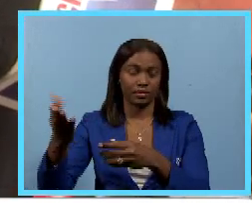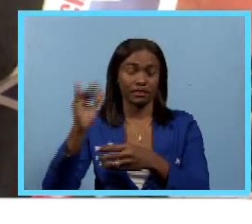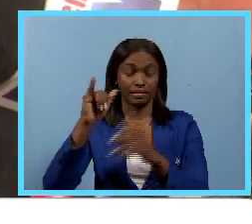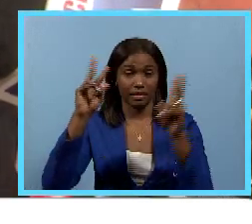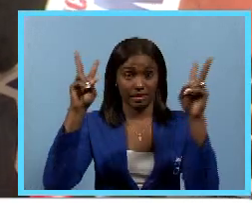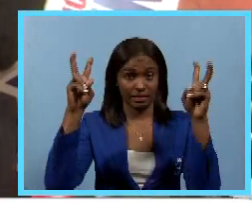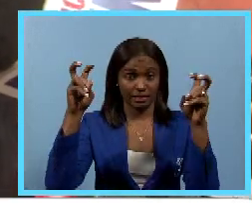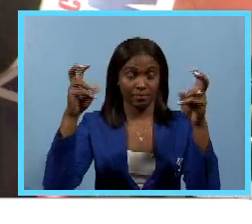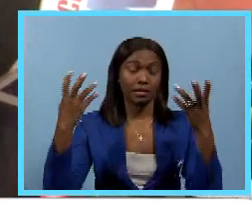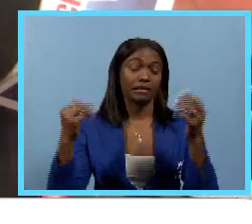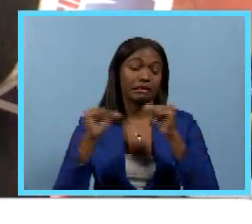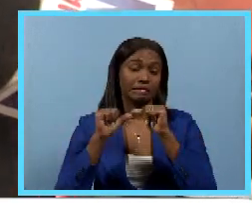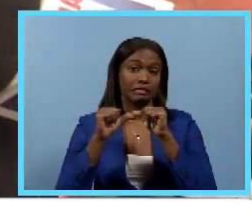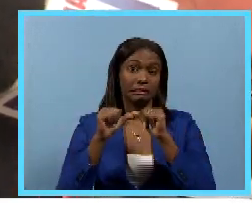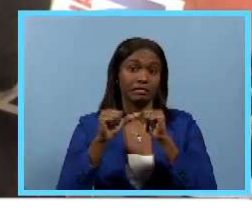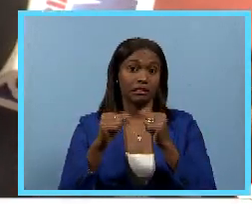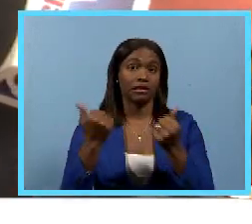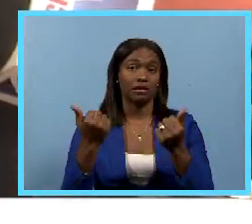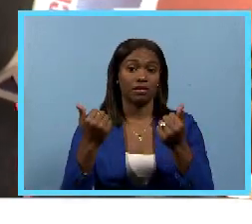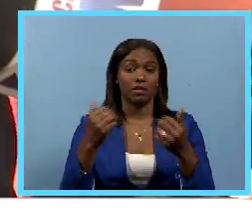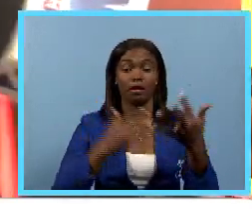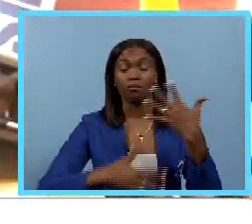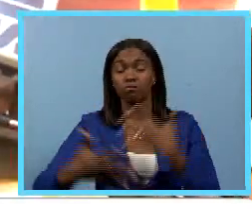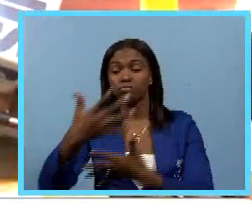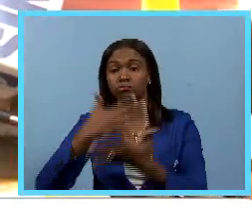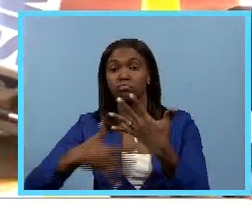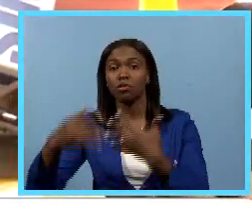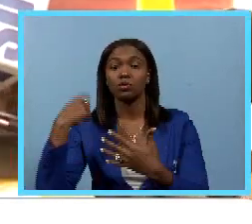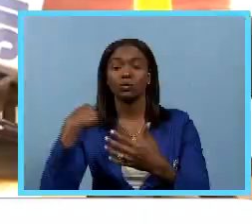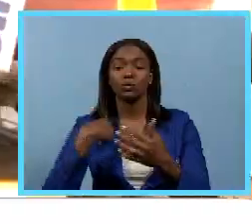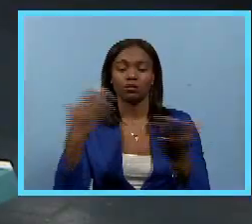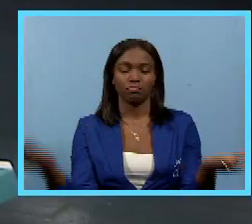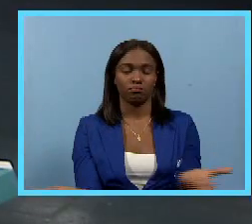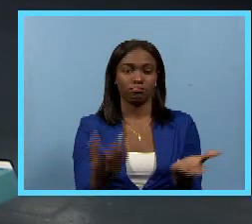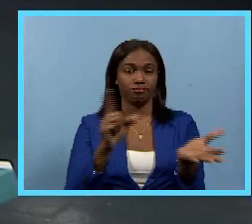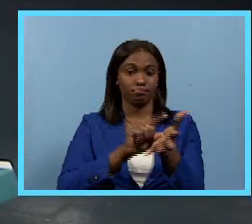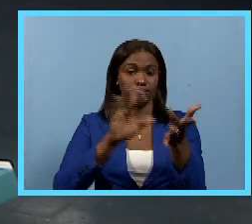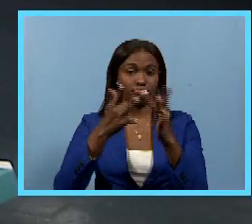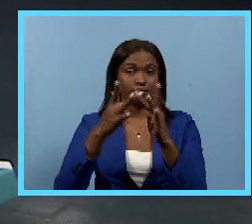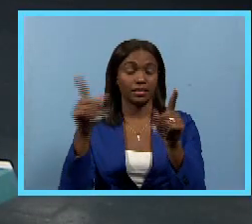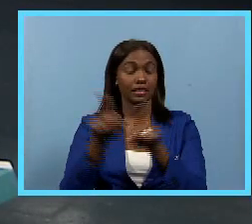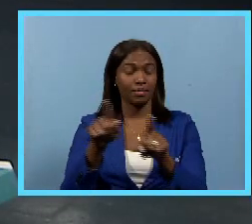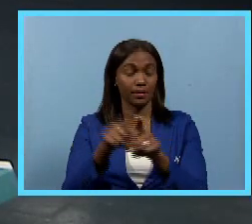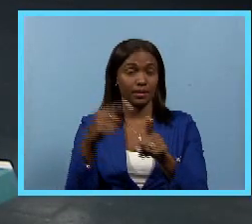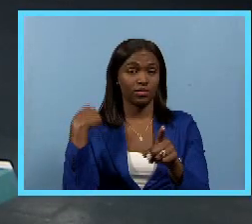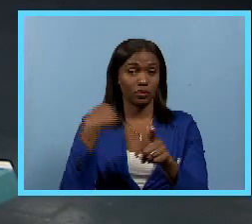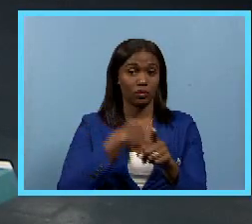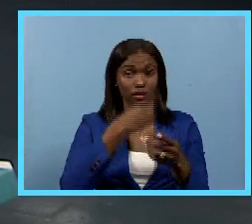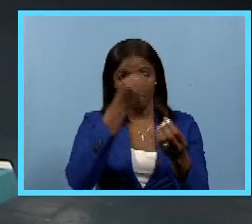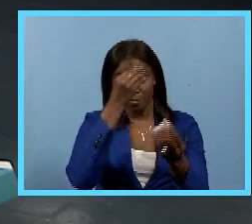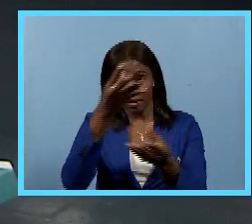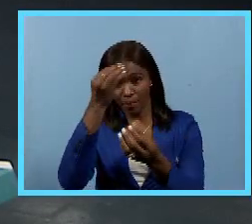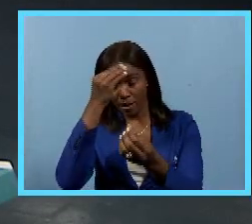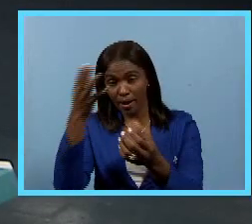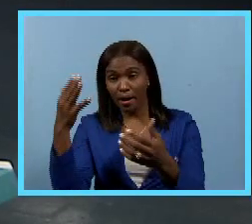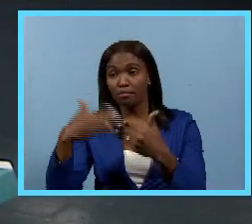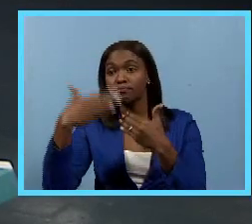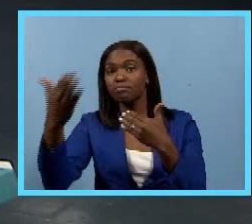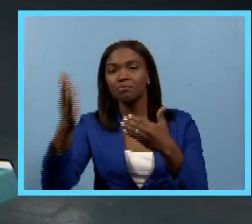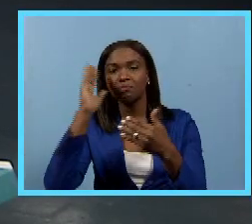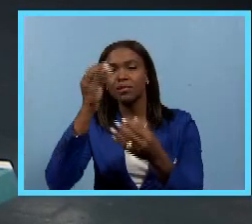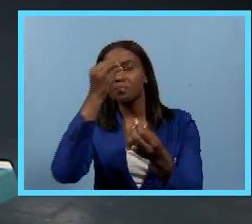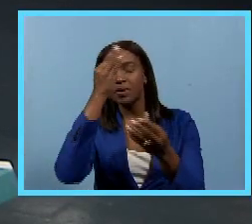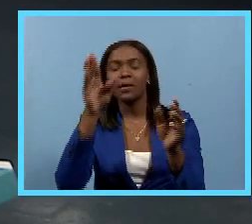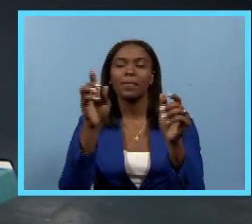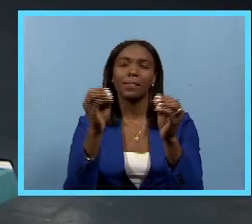tema que sigue, bueno, pues en la palestra, y nosotros a través de nuestras redes sociales y también de nuestras siguientes emisiones estamos